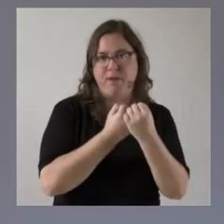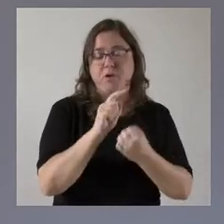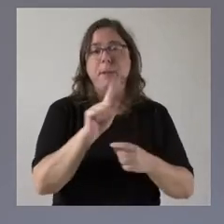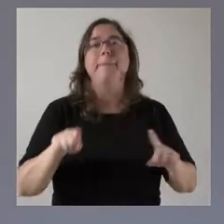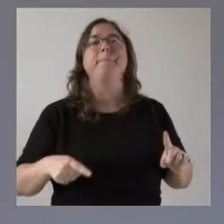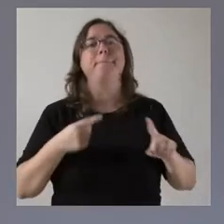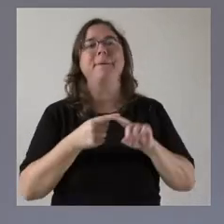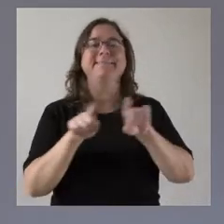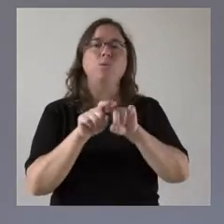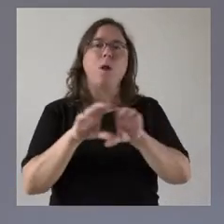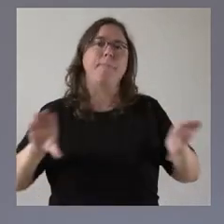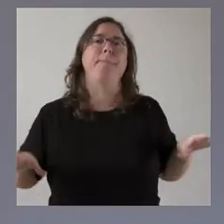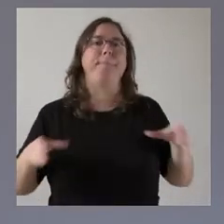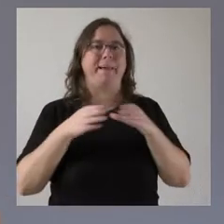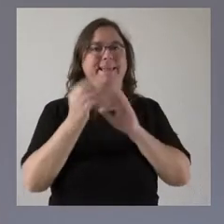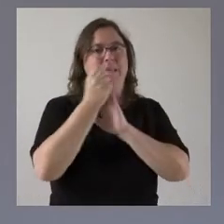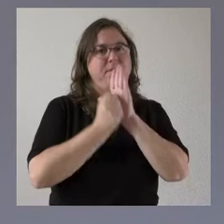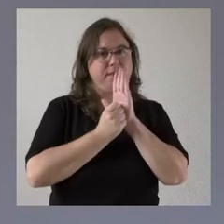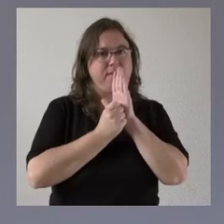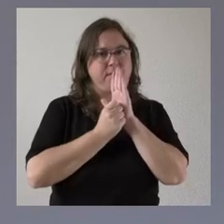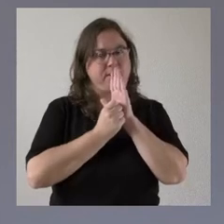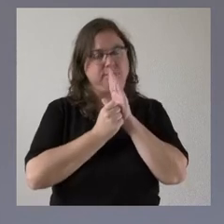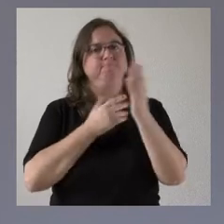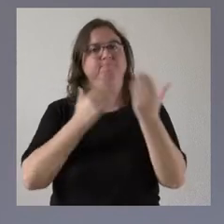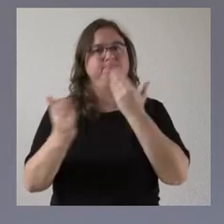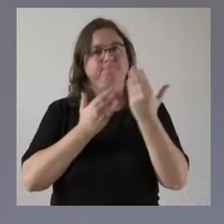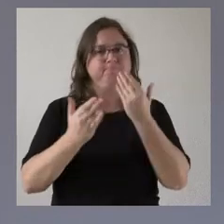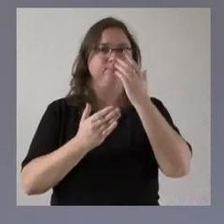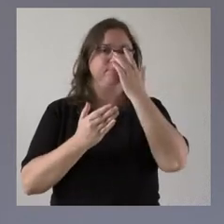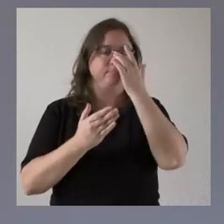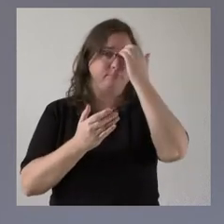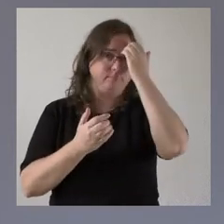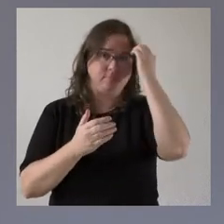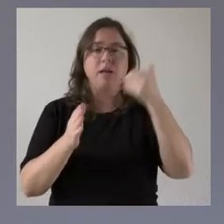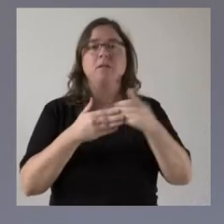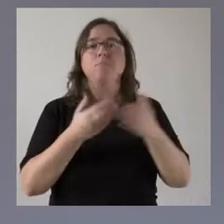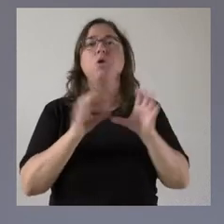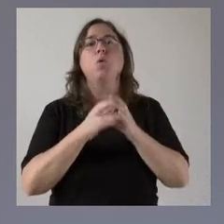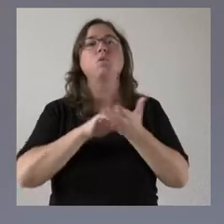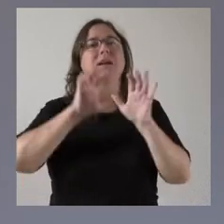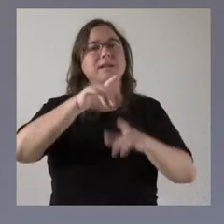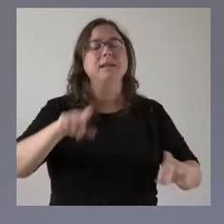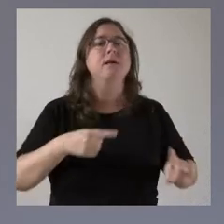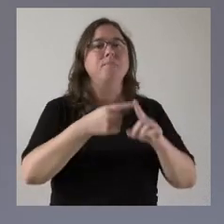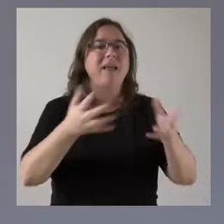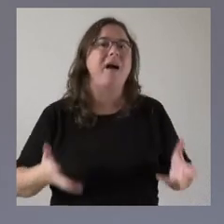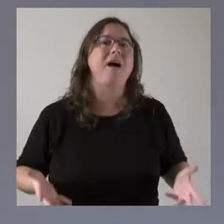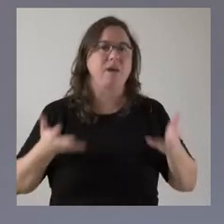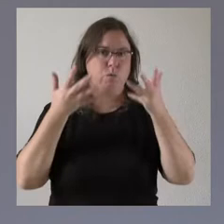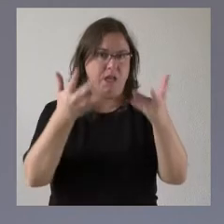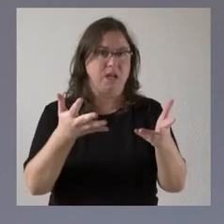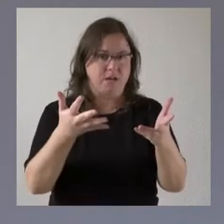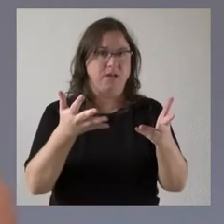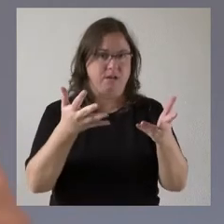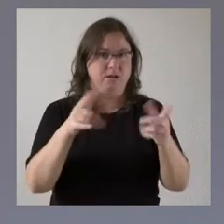un amplio paquete de medidas que se pone encima de la mesa por parte de la junta de Castilla y León para ayudarlas en